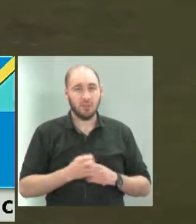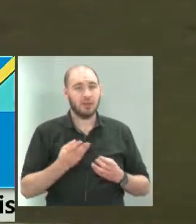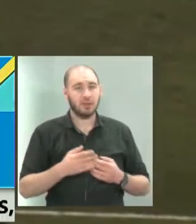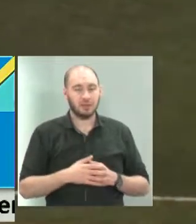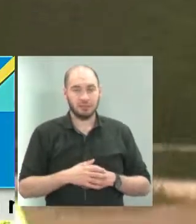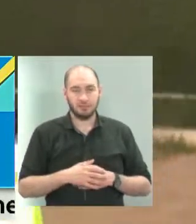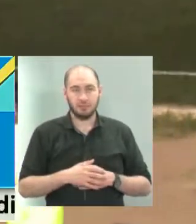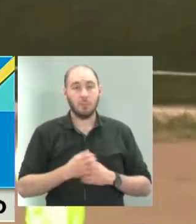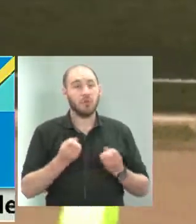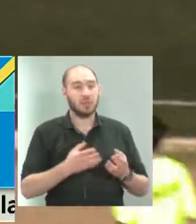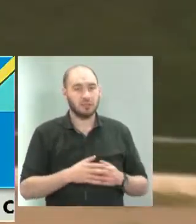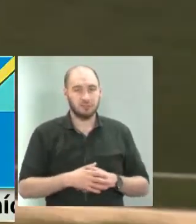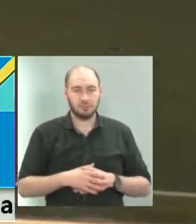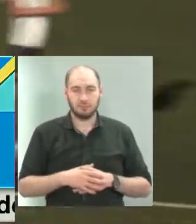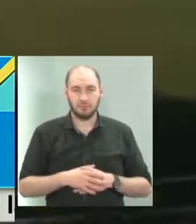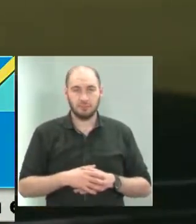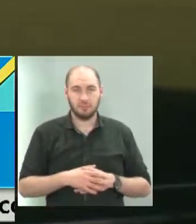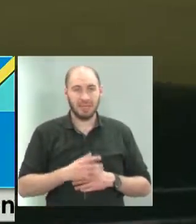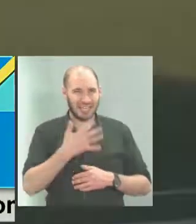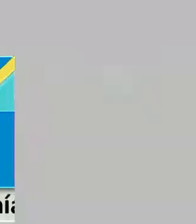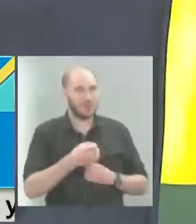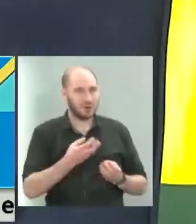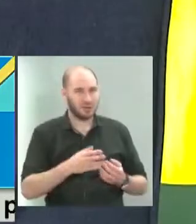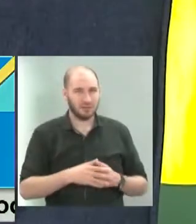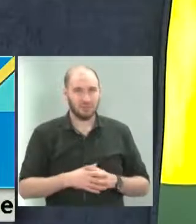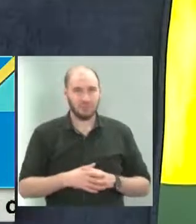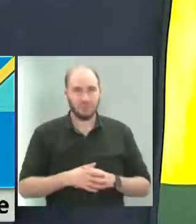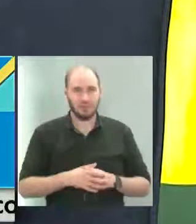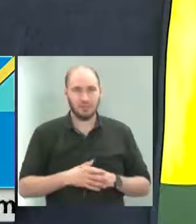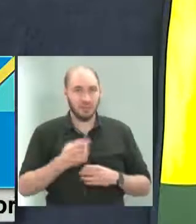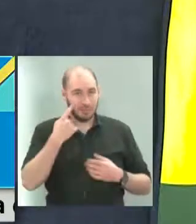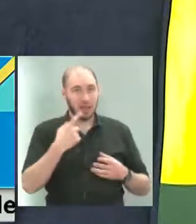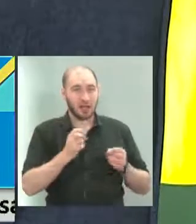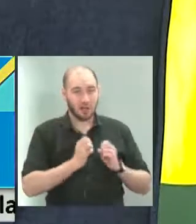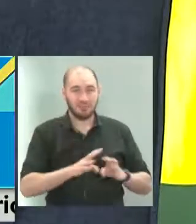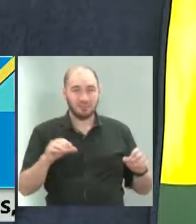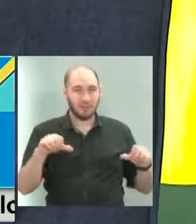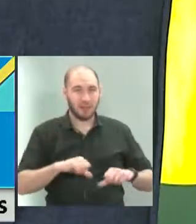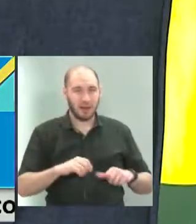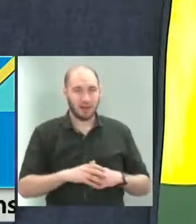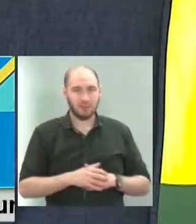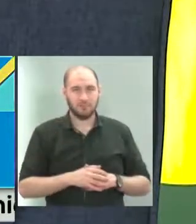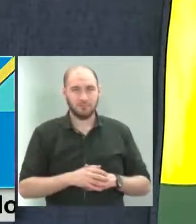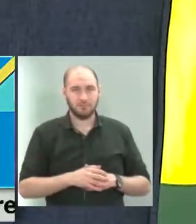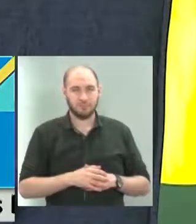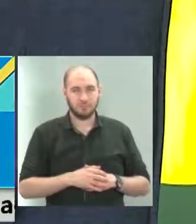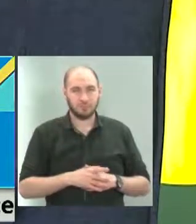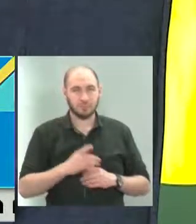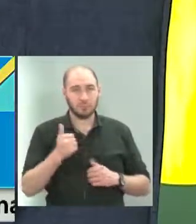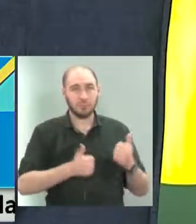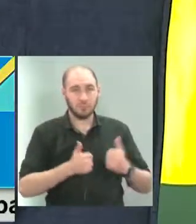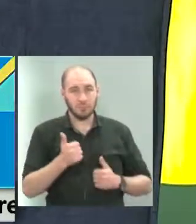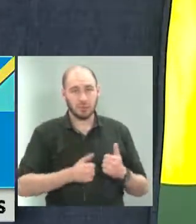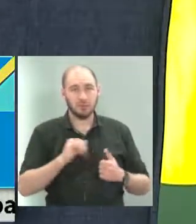¿por es... A ver, ¿por qué? Es lo que entendés. Fíjate vos, arrancamos mal. Tenés que tener, para poder